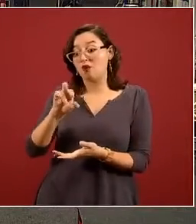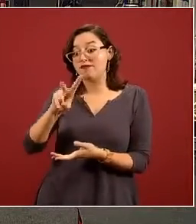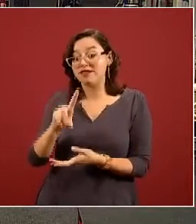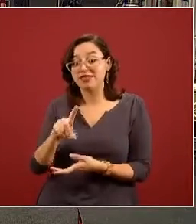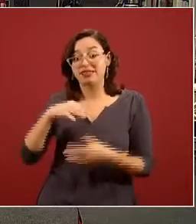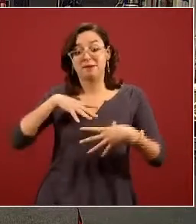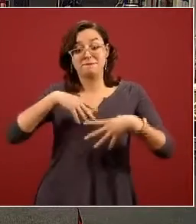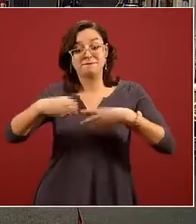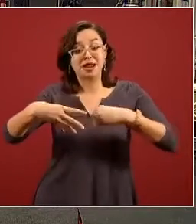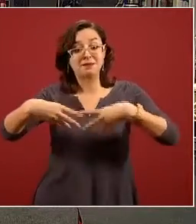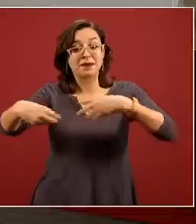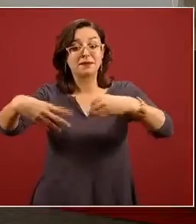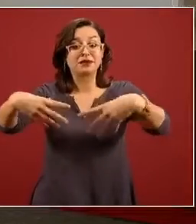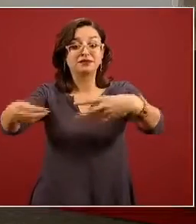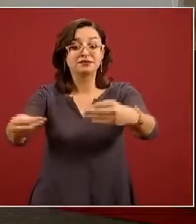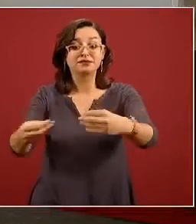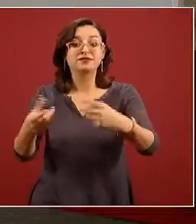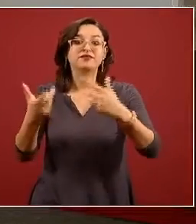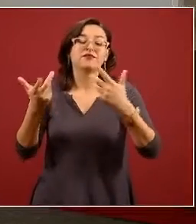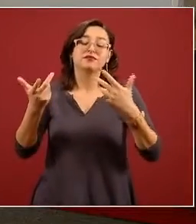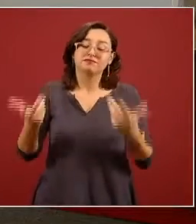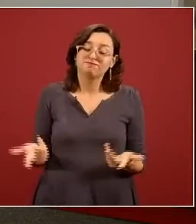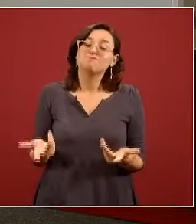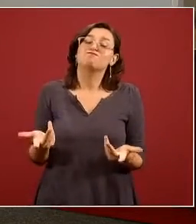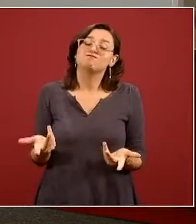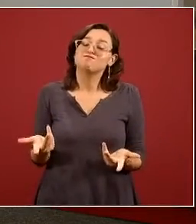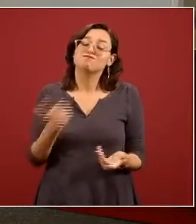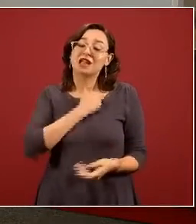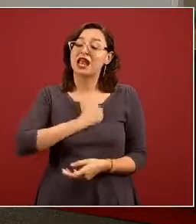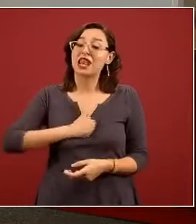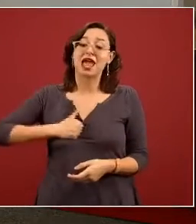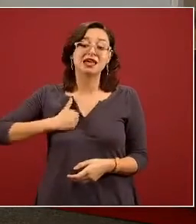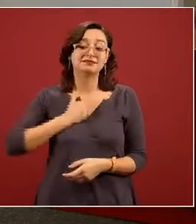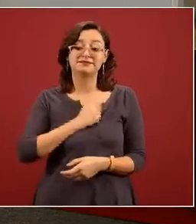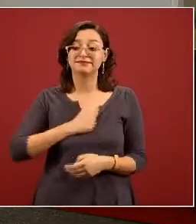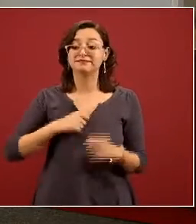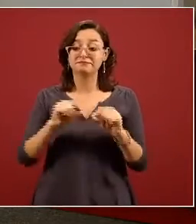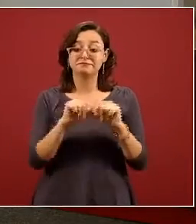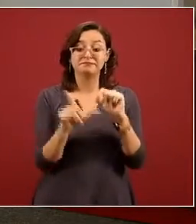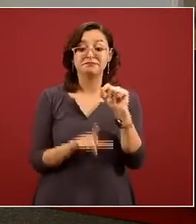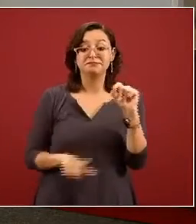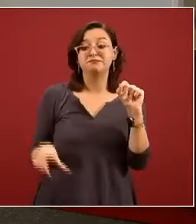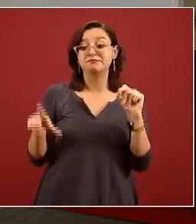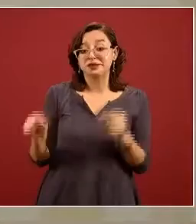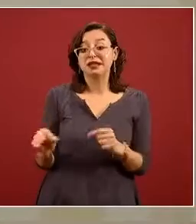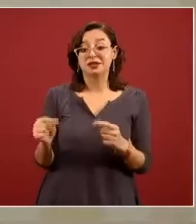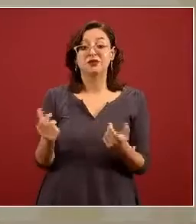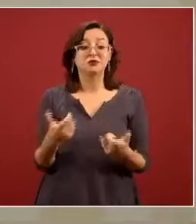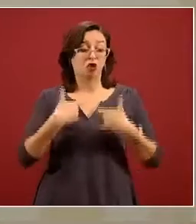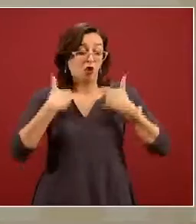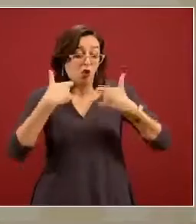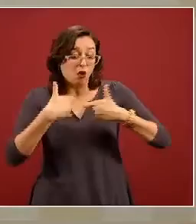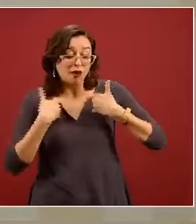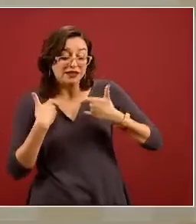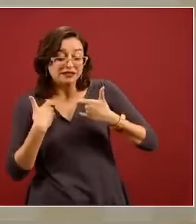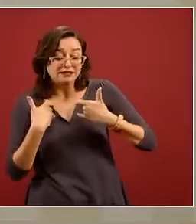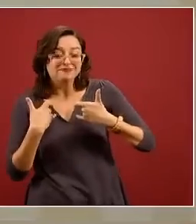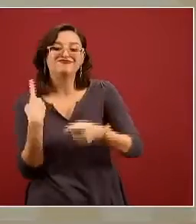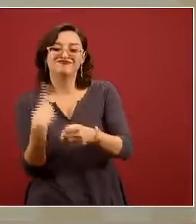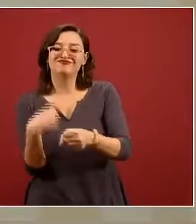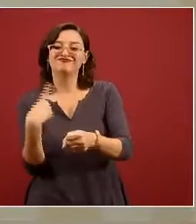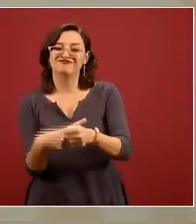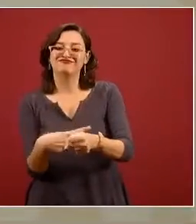cierta manera teniendo la consecuencia en México, a diferencia de Europa, de estas epidemias causadas por